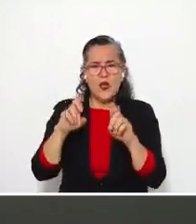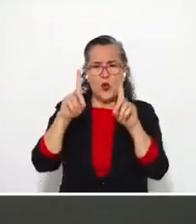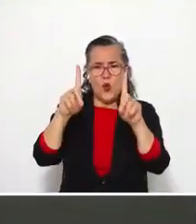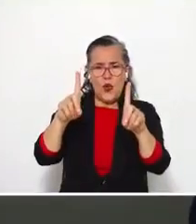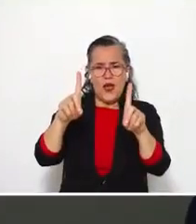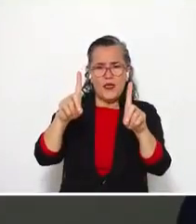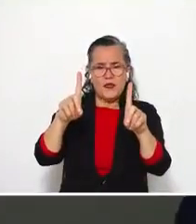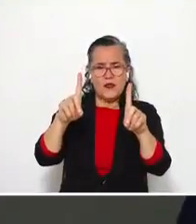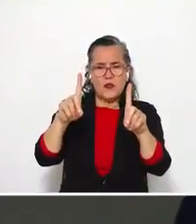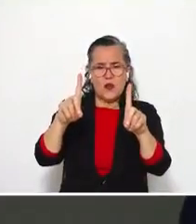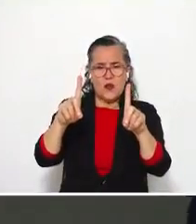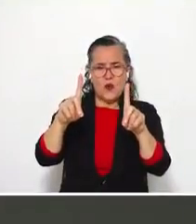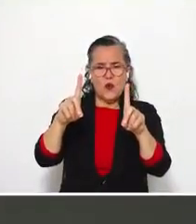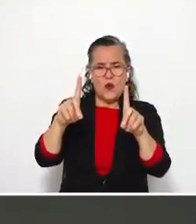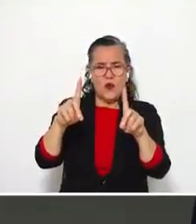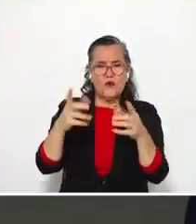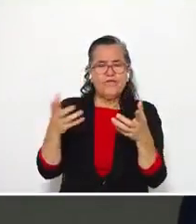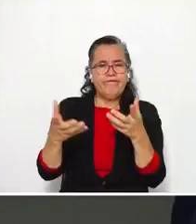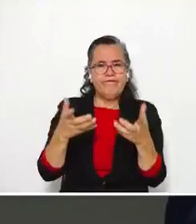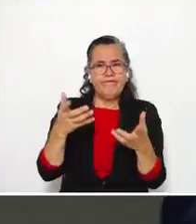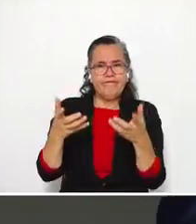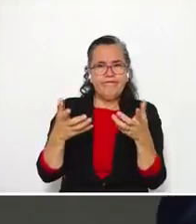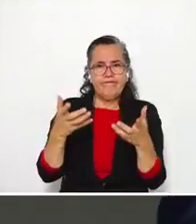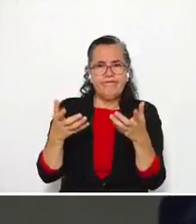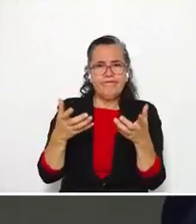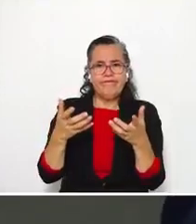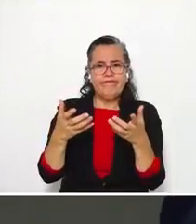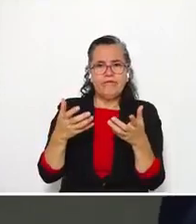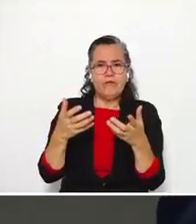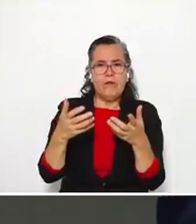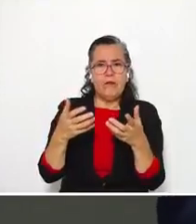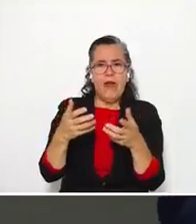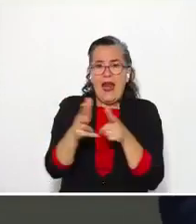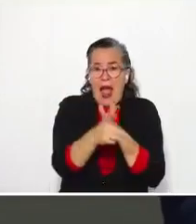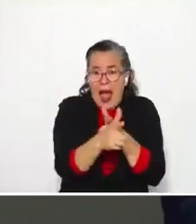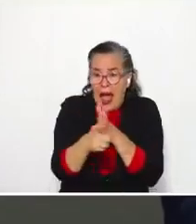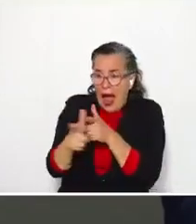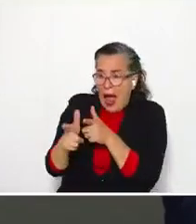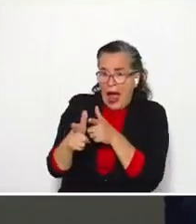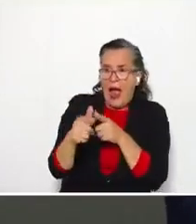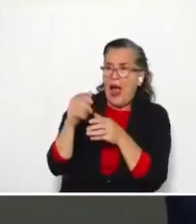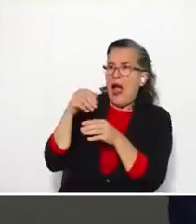educación, en vez de mandar armas, en vez de mandar